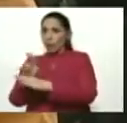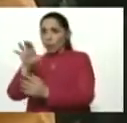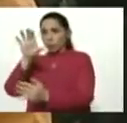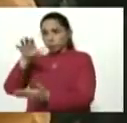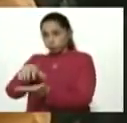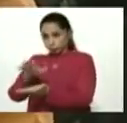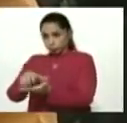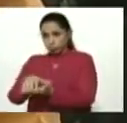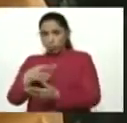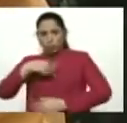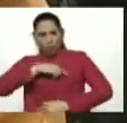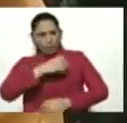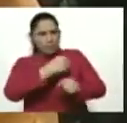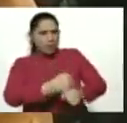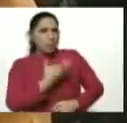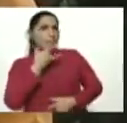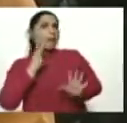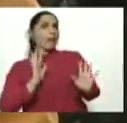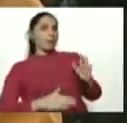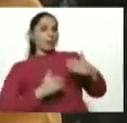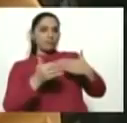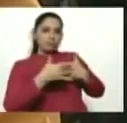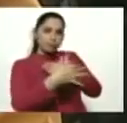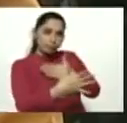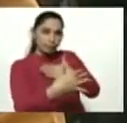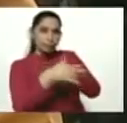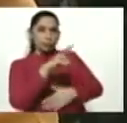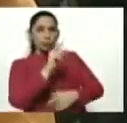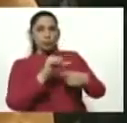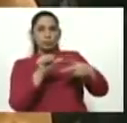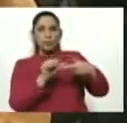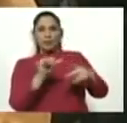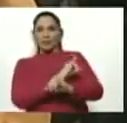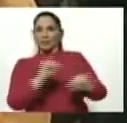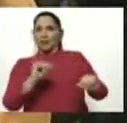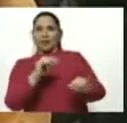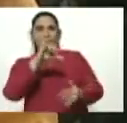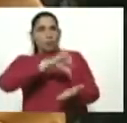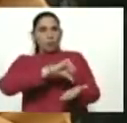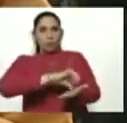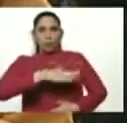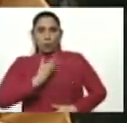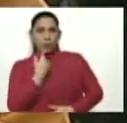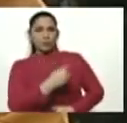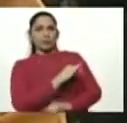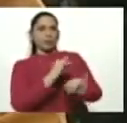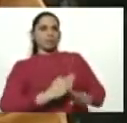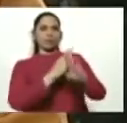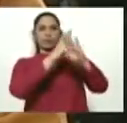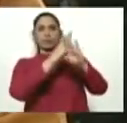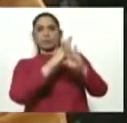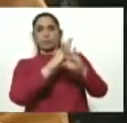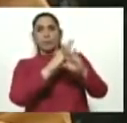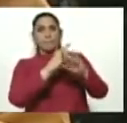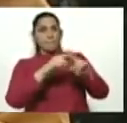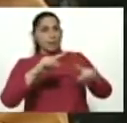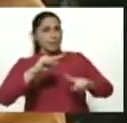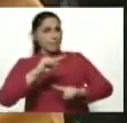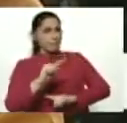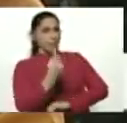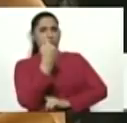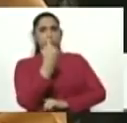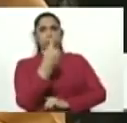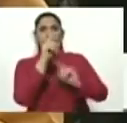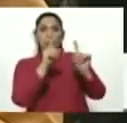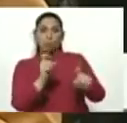bueno, nosotros esperamos que en un plazo de 2 semanas este foco ya podamos decir que está controlado. Pero lo fundamental, las